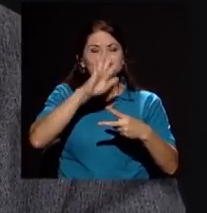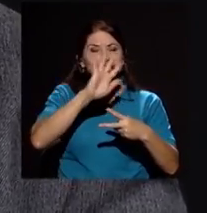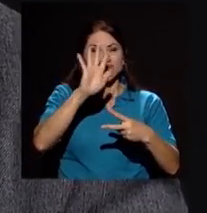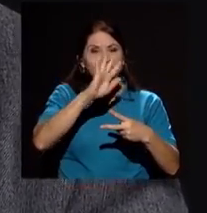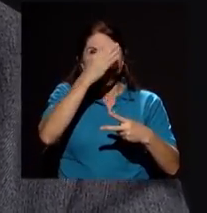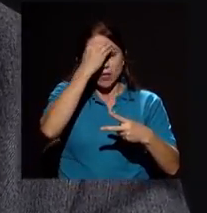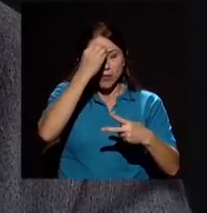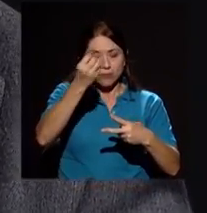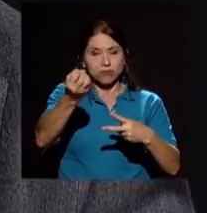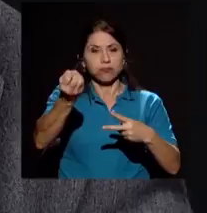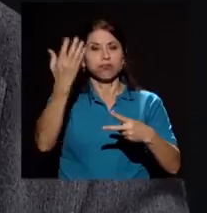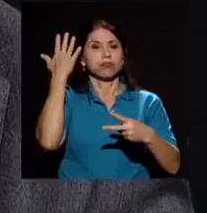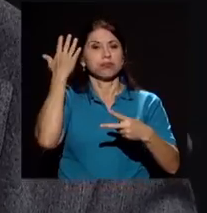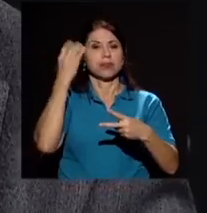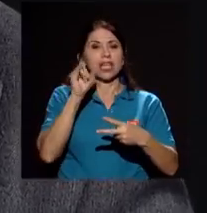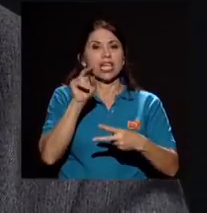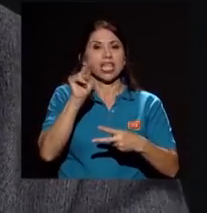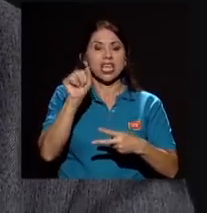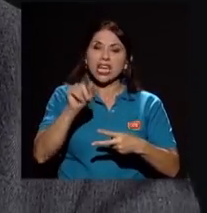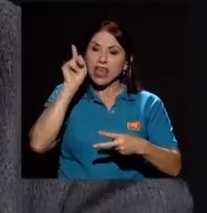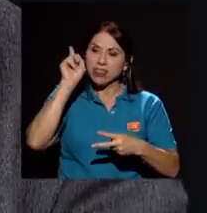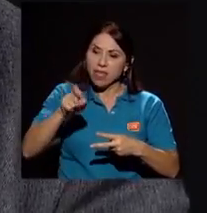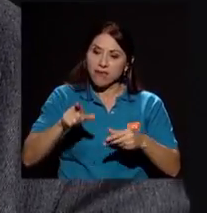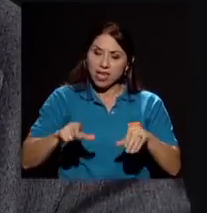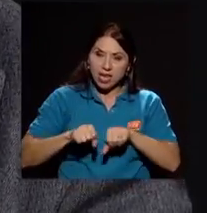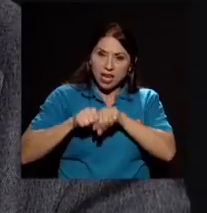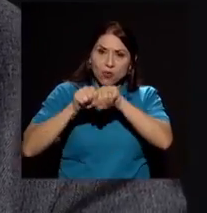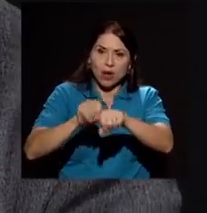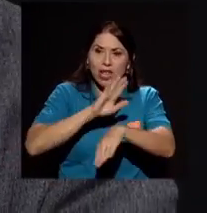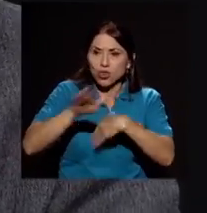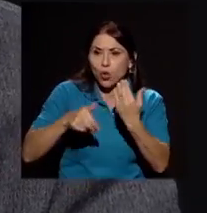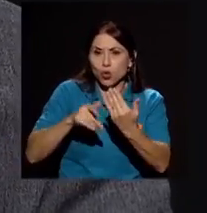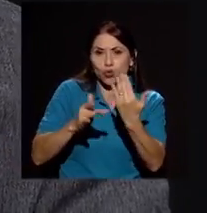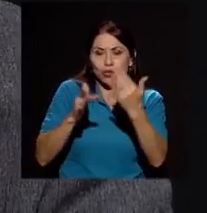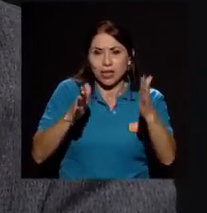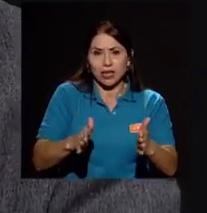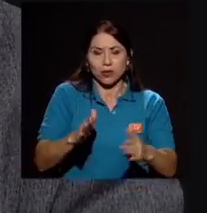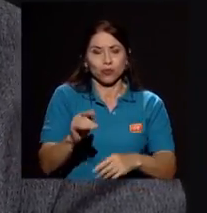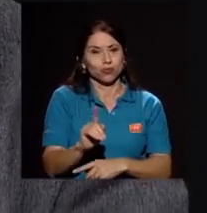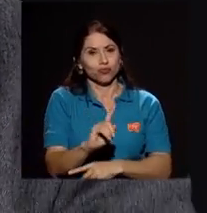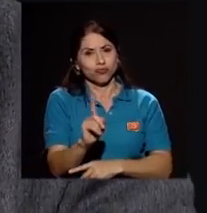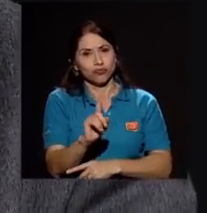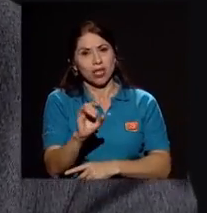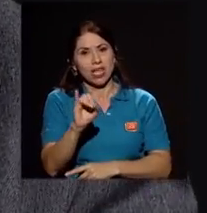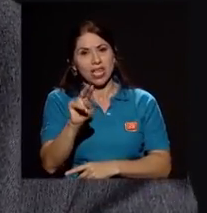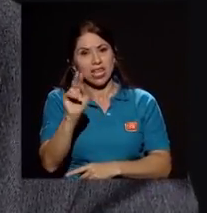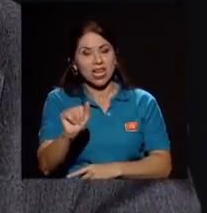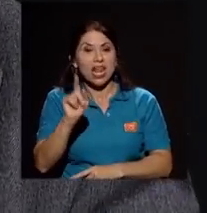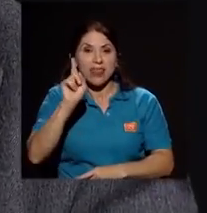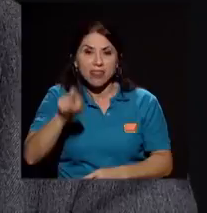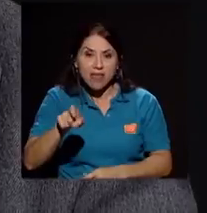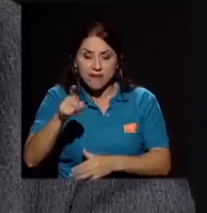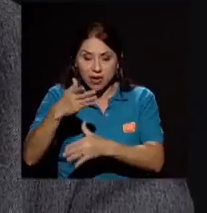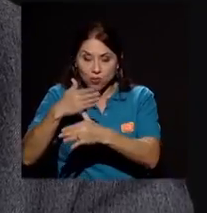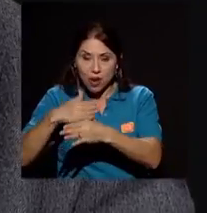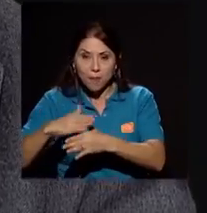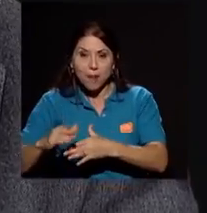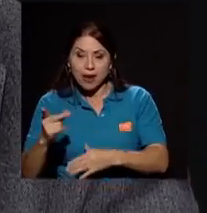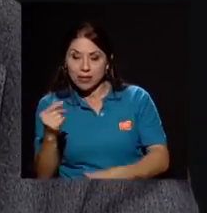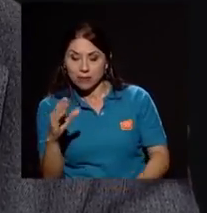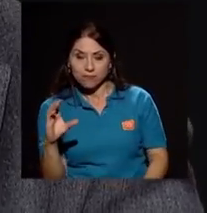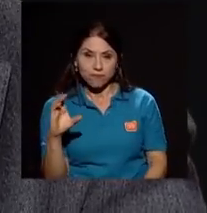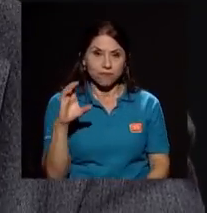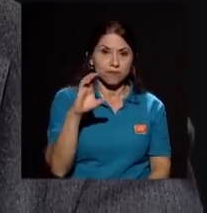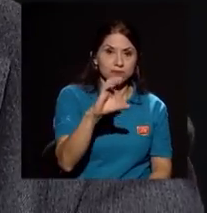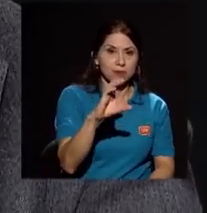el inah todos los técnicos que se requieren el inah debería tener una parte de sus recursos asignados para banca de segundo